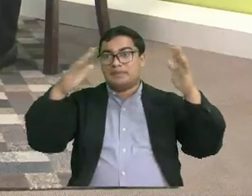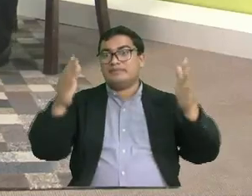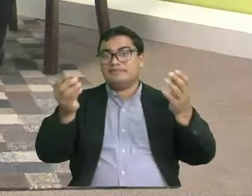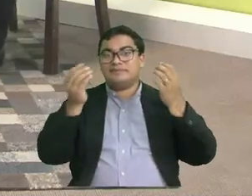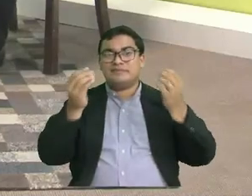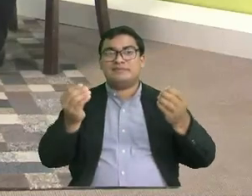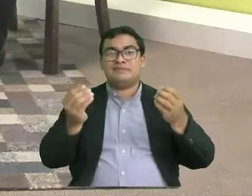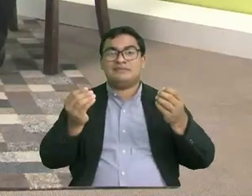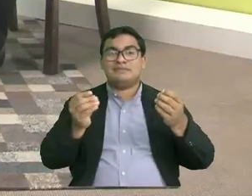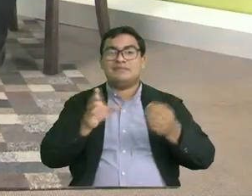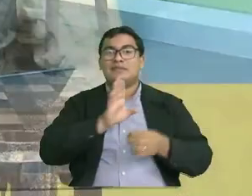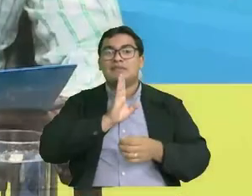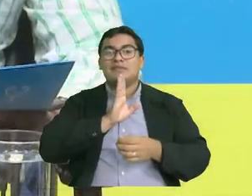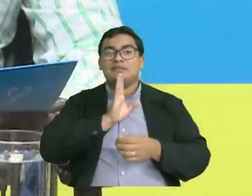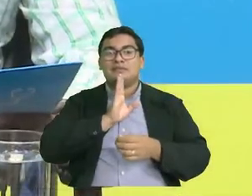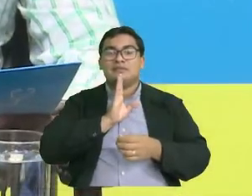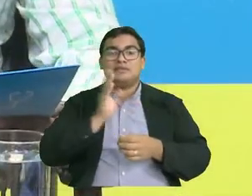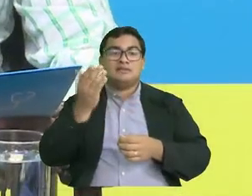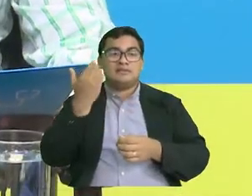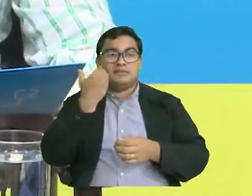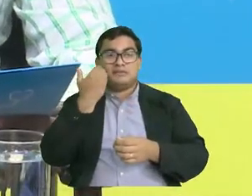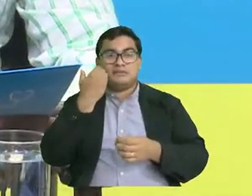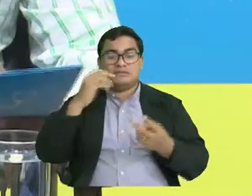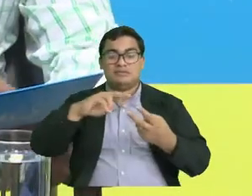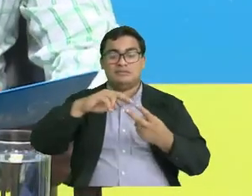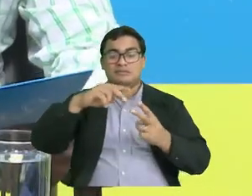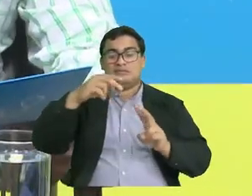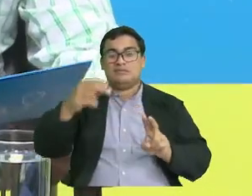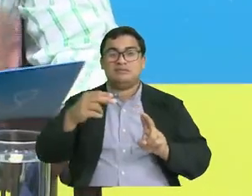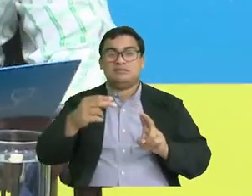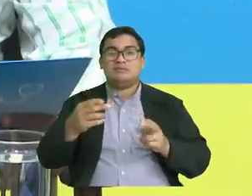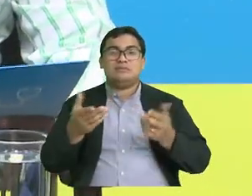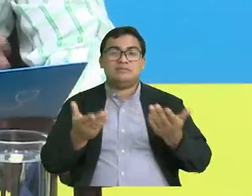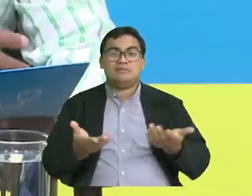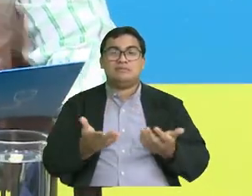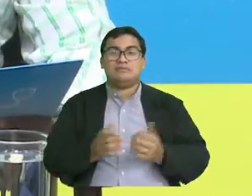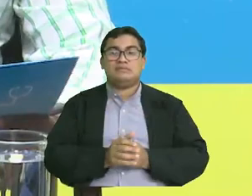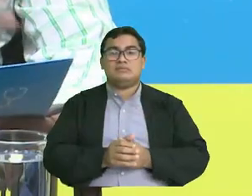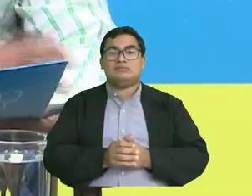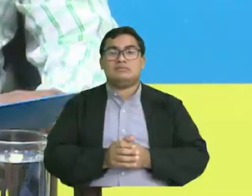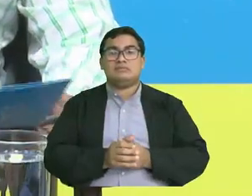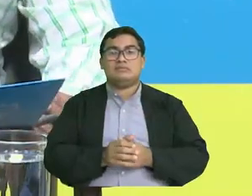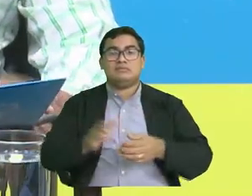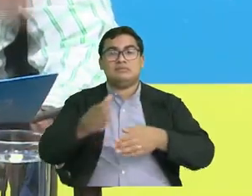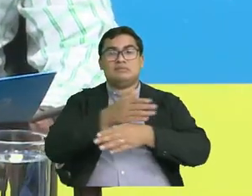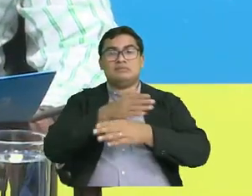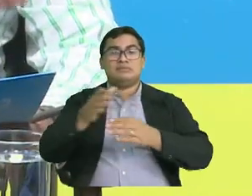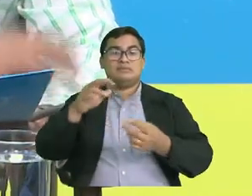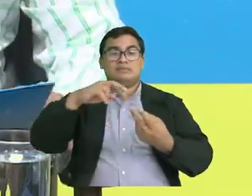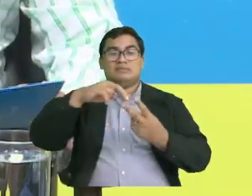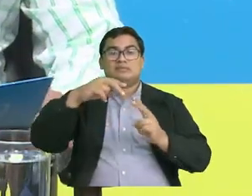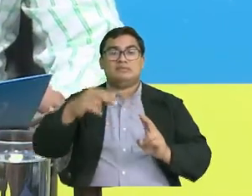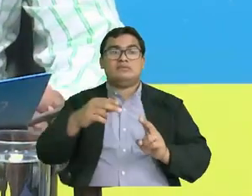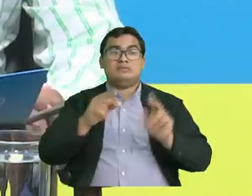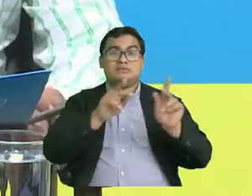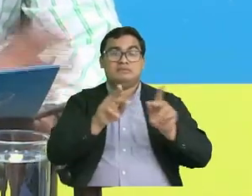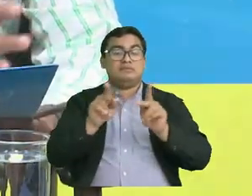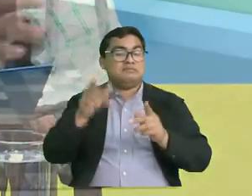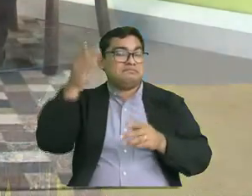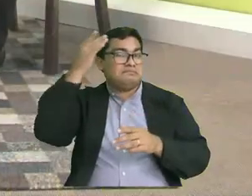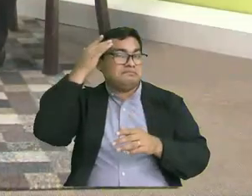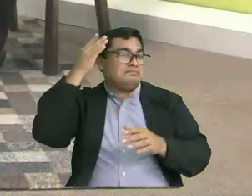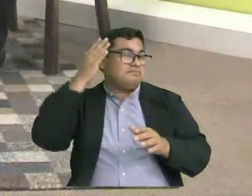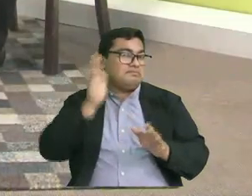sobre las enfermedades genéticas y sobre los trastornos que se presentan debido a esa genética, pues que nadie sabe